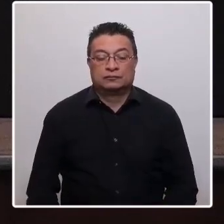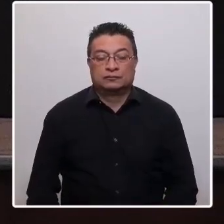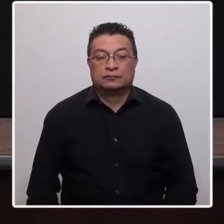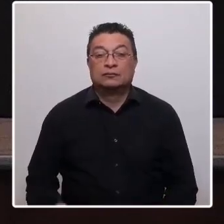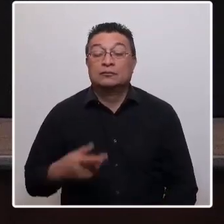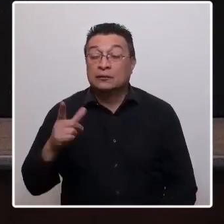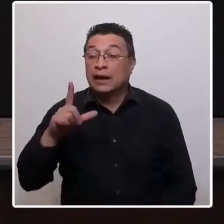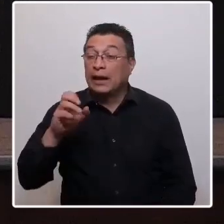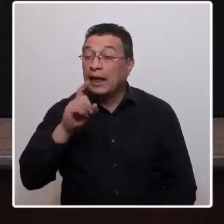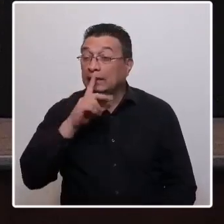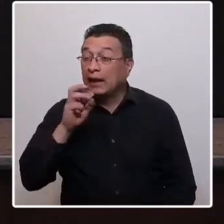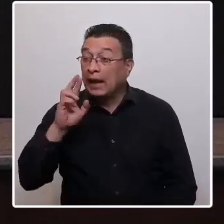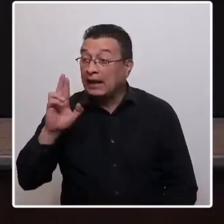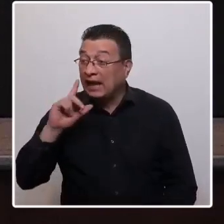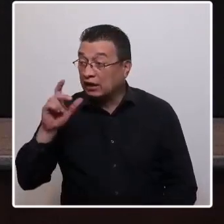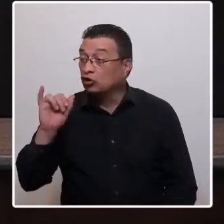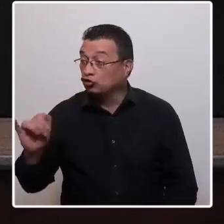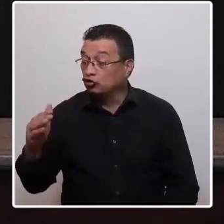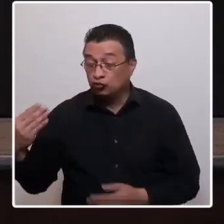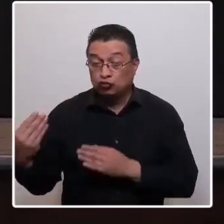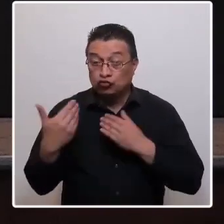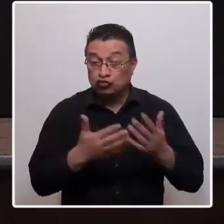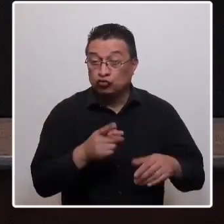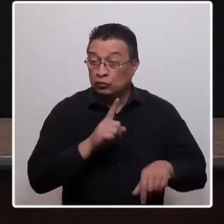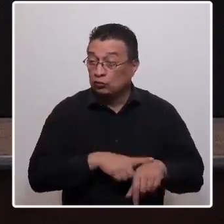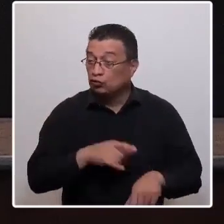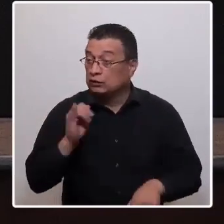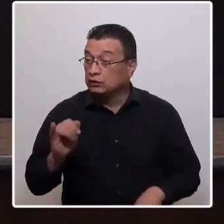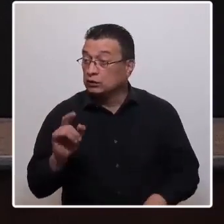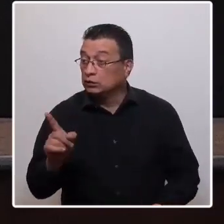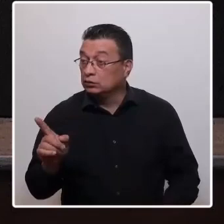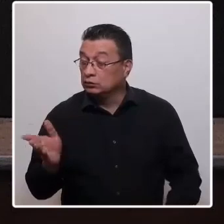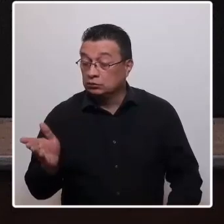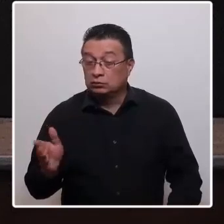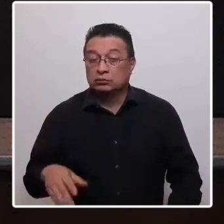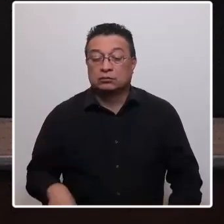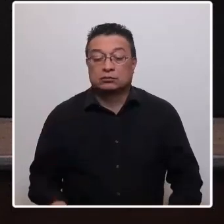Letelier, confirme la cesión de tiempo al señor Jurgensen, por favor.